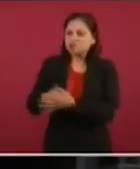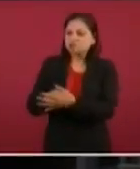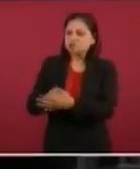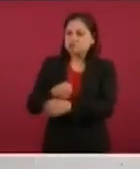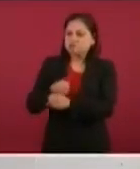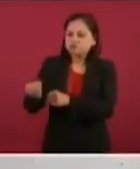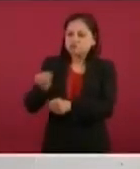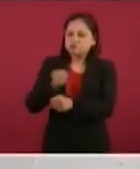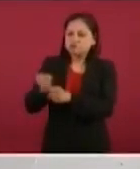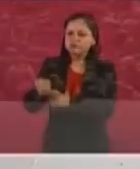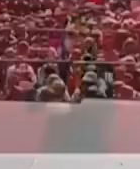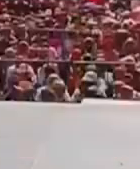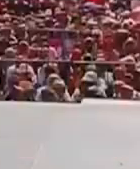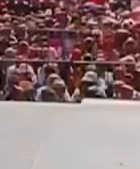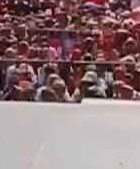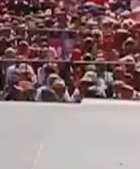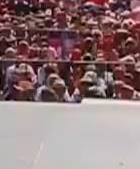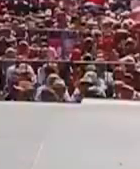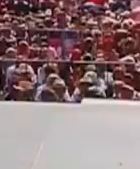e inhumanas